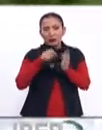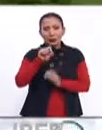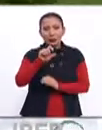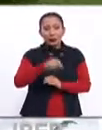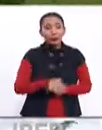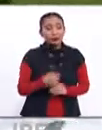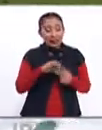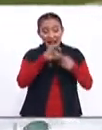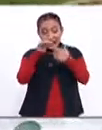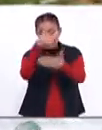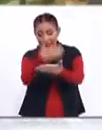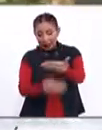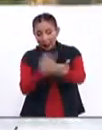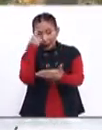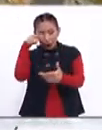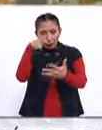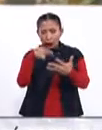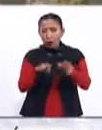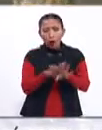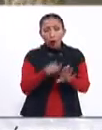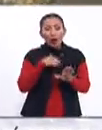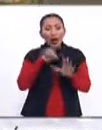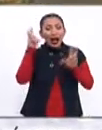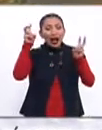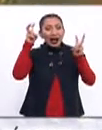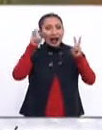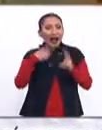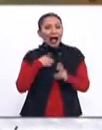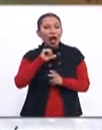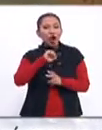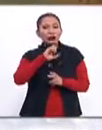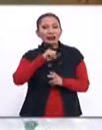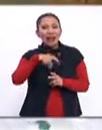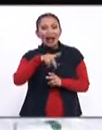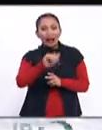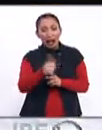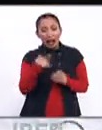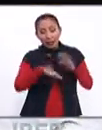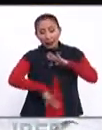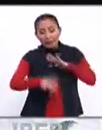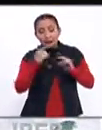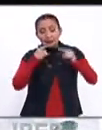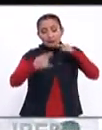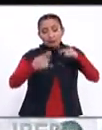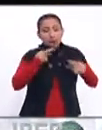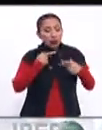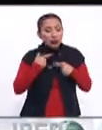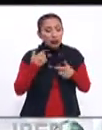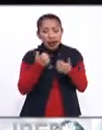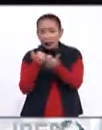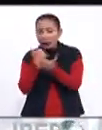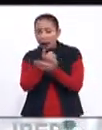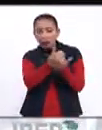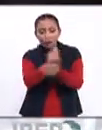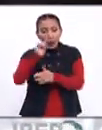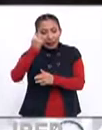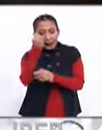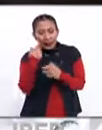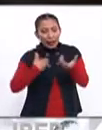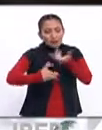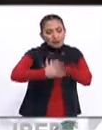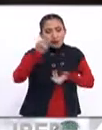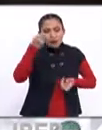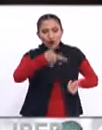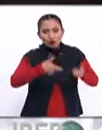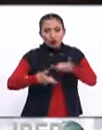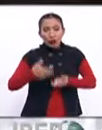2020. La guía para alcanzar estos objetivos es la Agenda de Acción de Osaka, que tiene de base el diálogo político y la cooperación técnica y